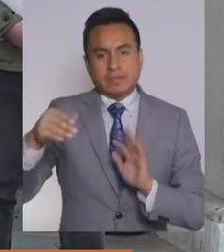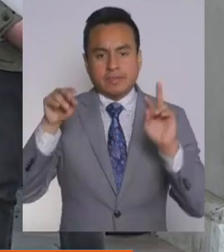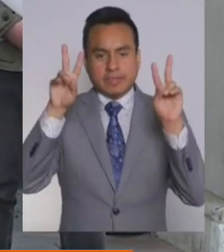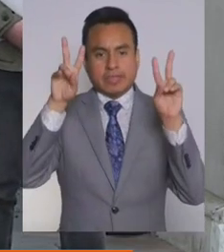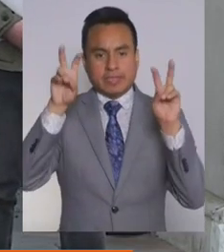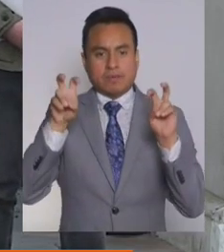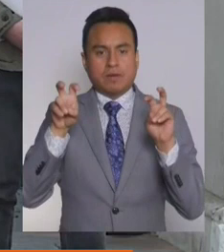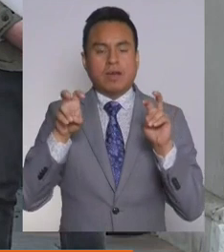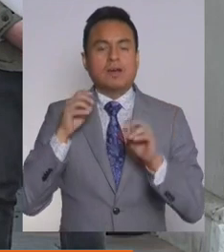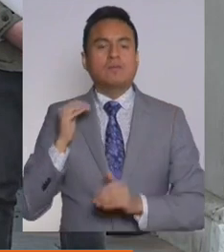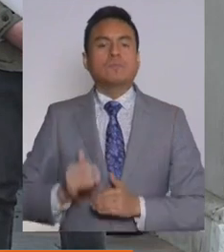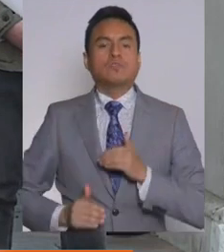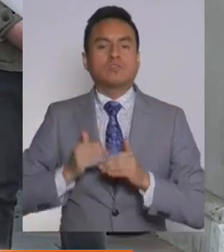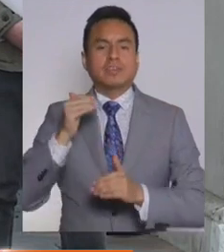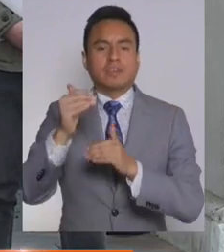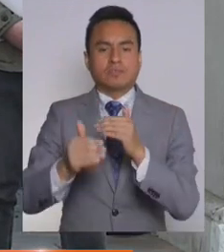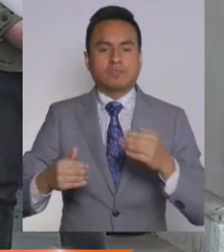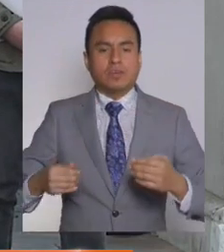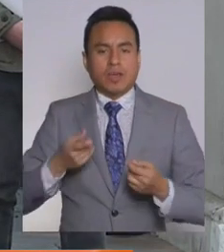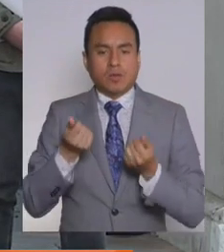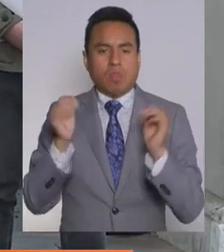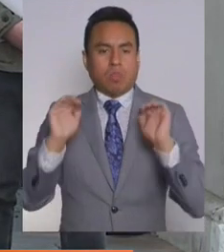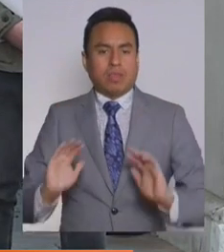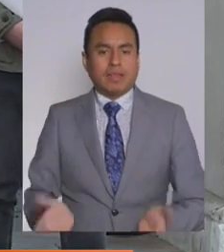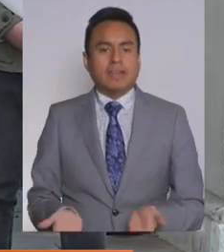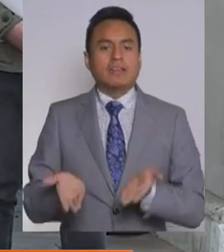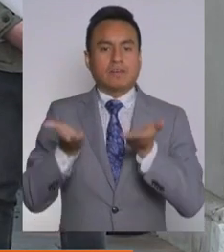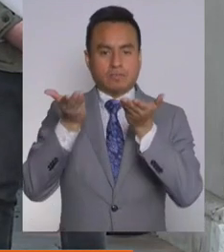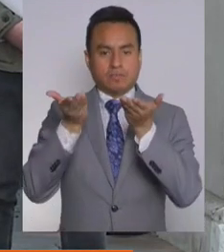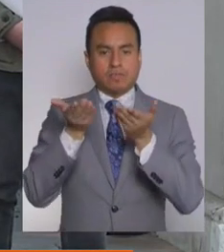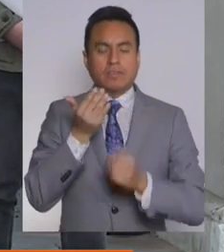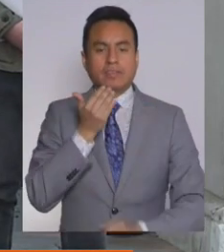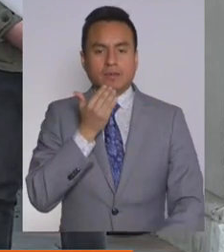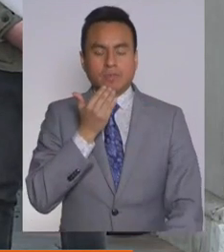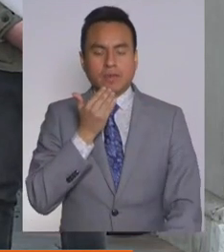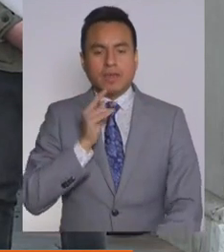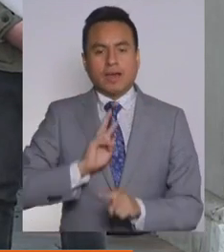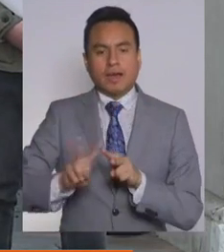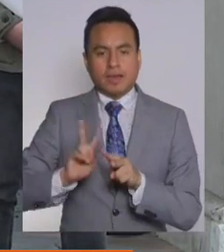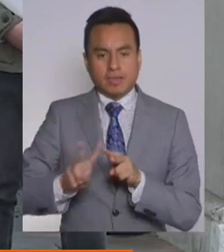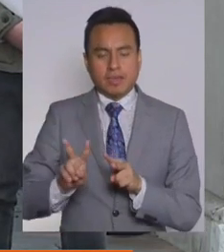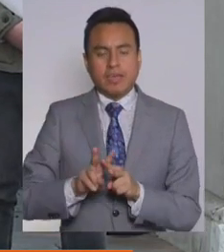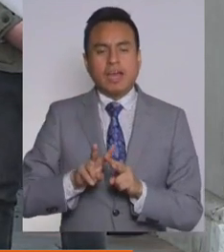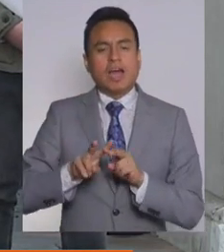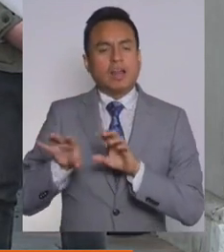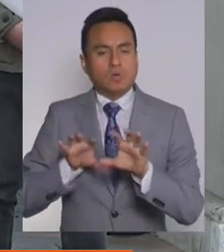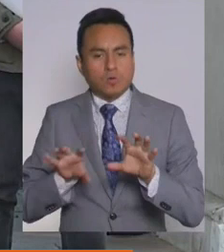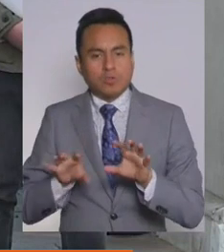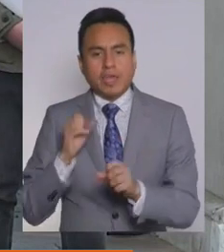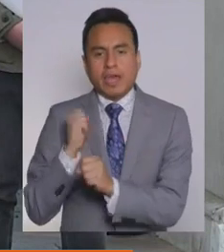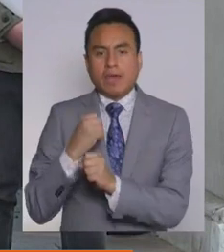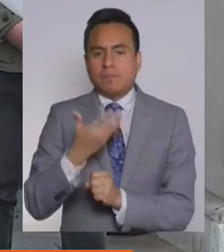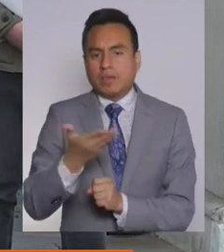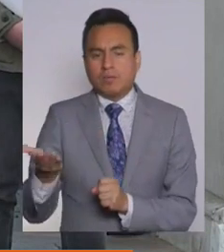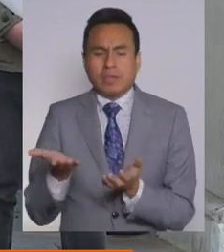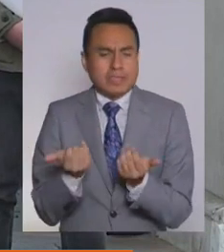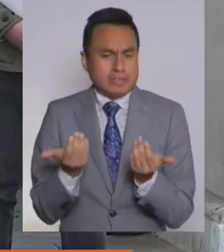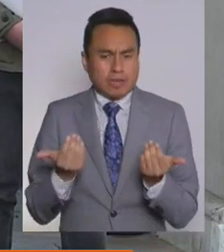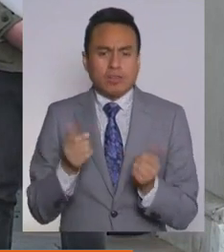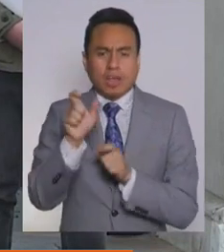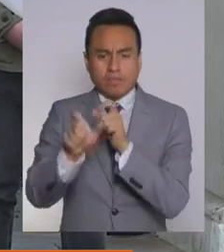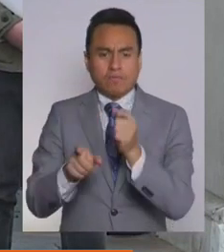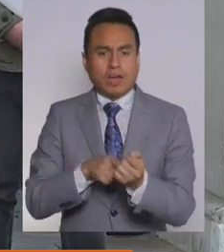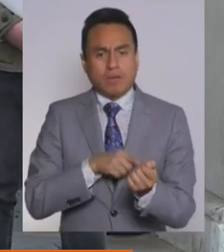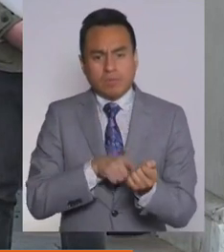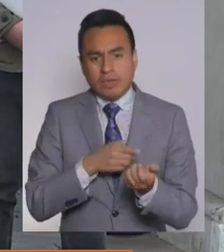torno a este proceso de la reactivación económica y de la generación de recursos y de empleo tan necesario para las